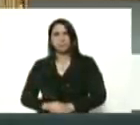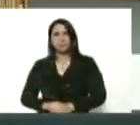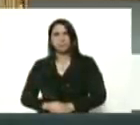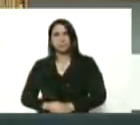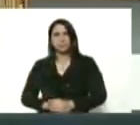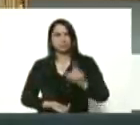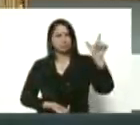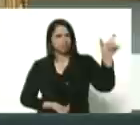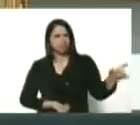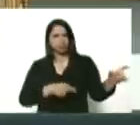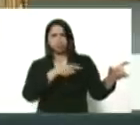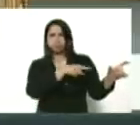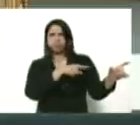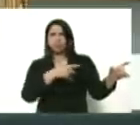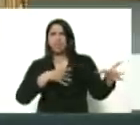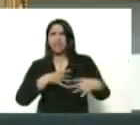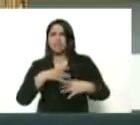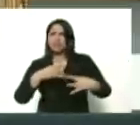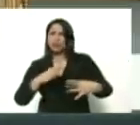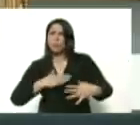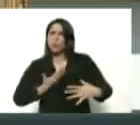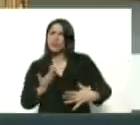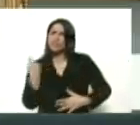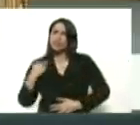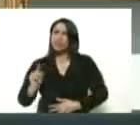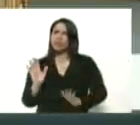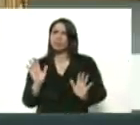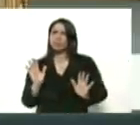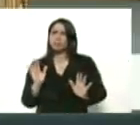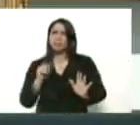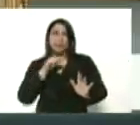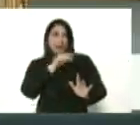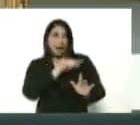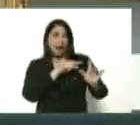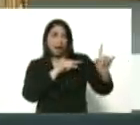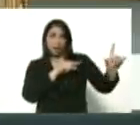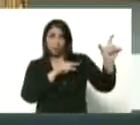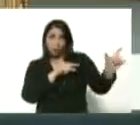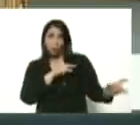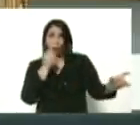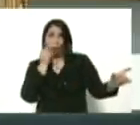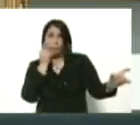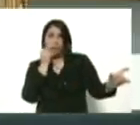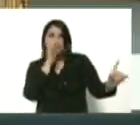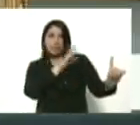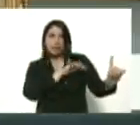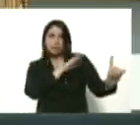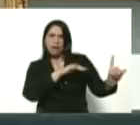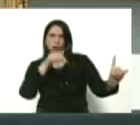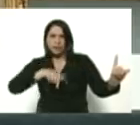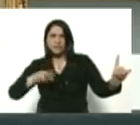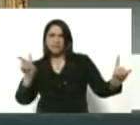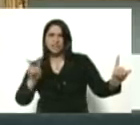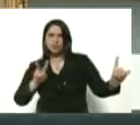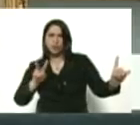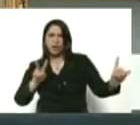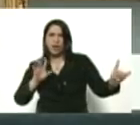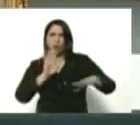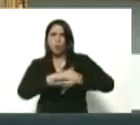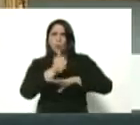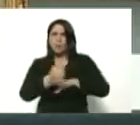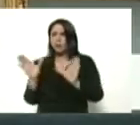¿Qué intención podría tener? Fue engañado desde Venezuela este señor por estos grupos